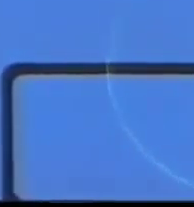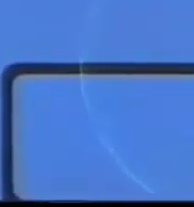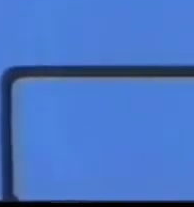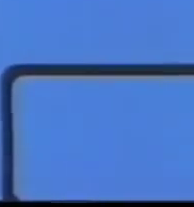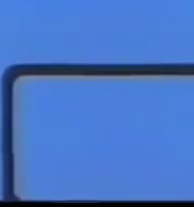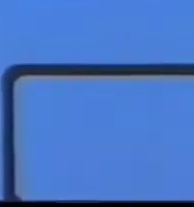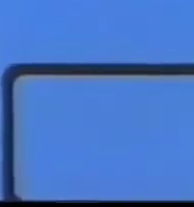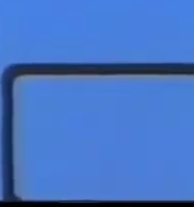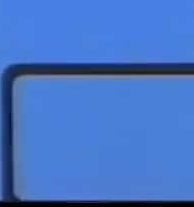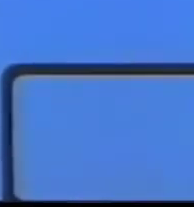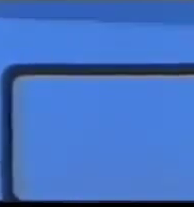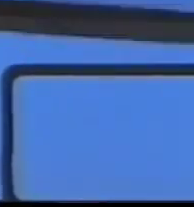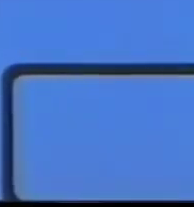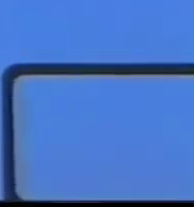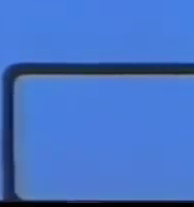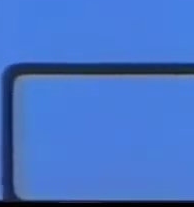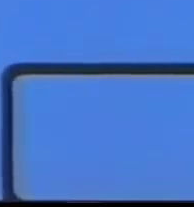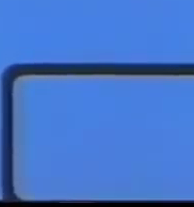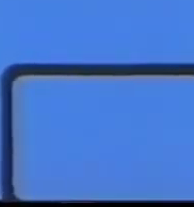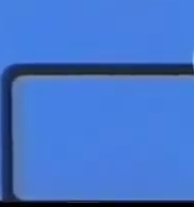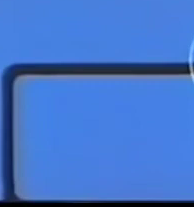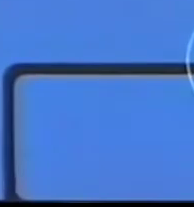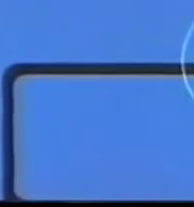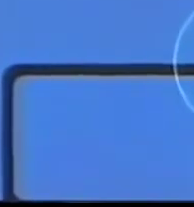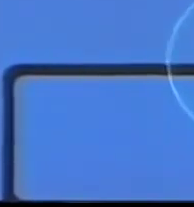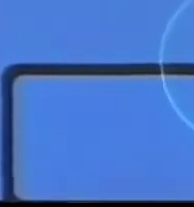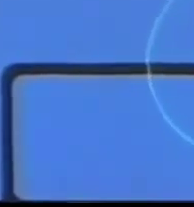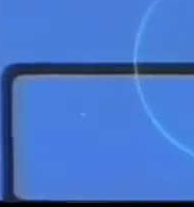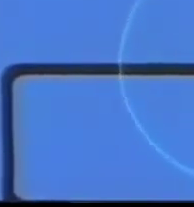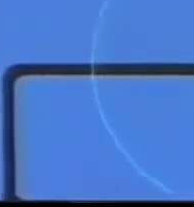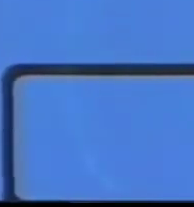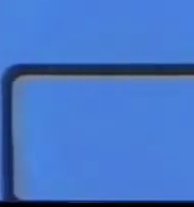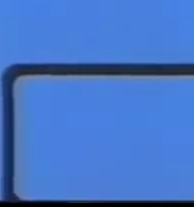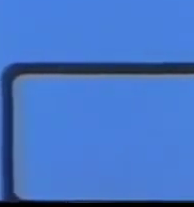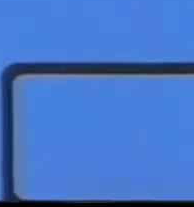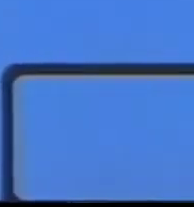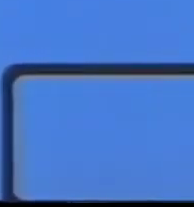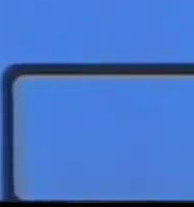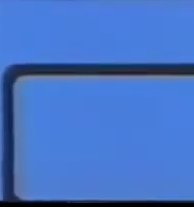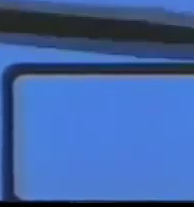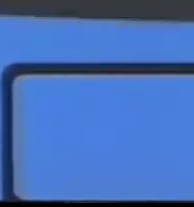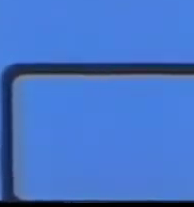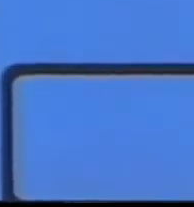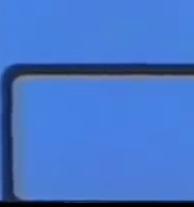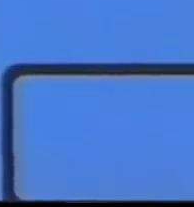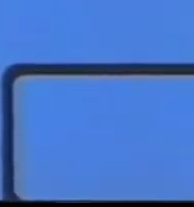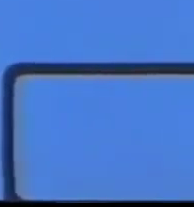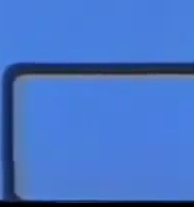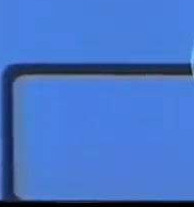El palillo y el bloque, al vibrar, empujan moléculas de aire formando ondas.